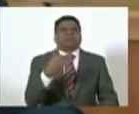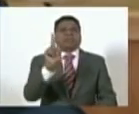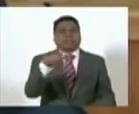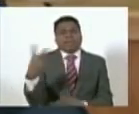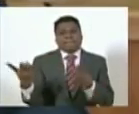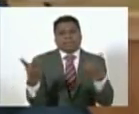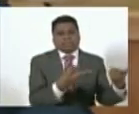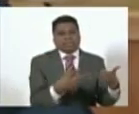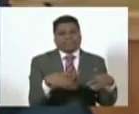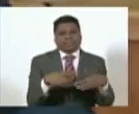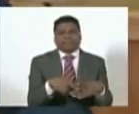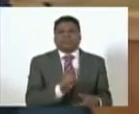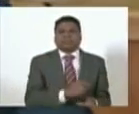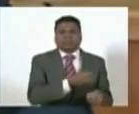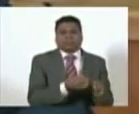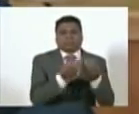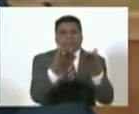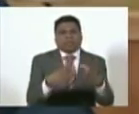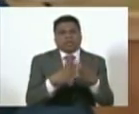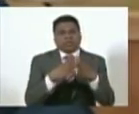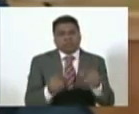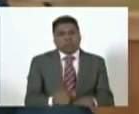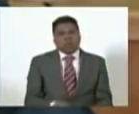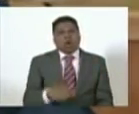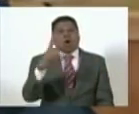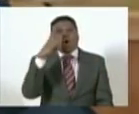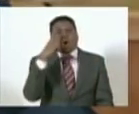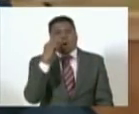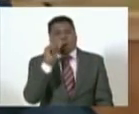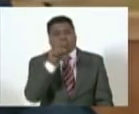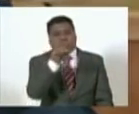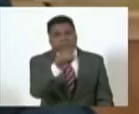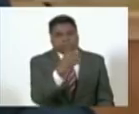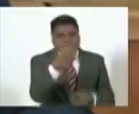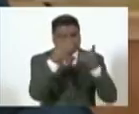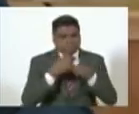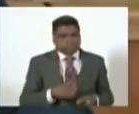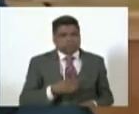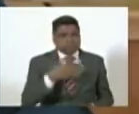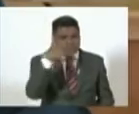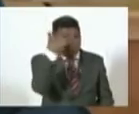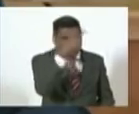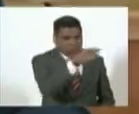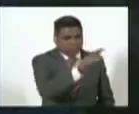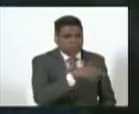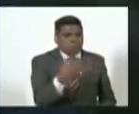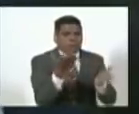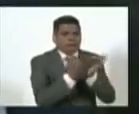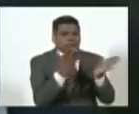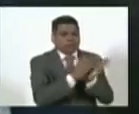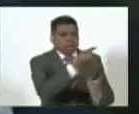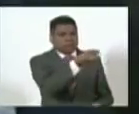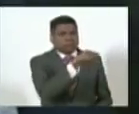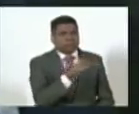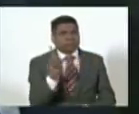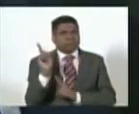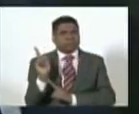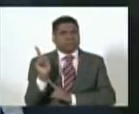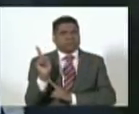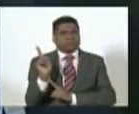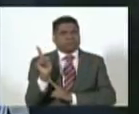y designé a Tarek El Aissami, que es uno de los hombres que más ha estudiado el fenómeno